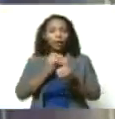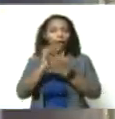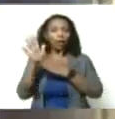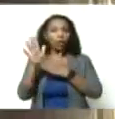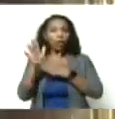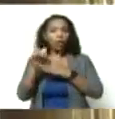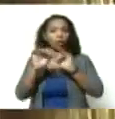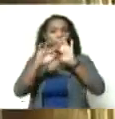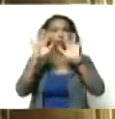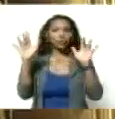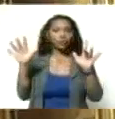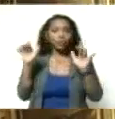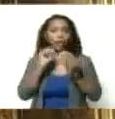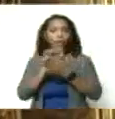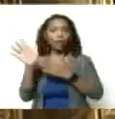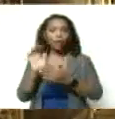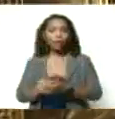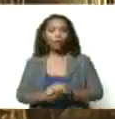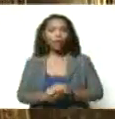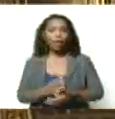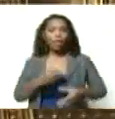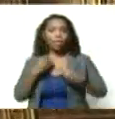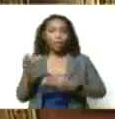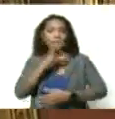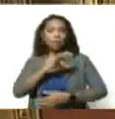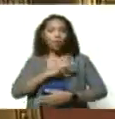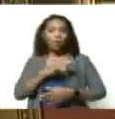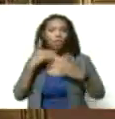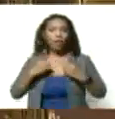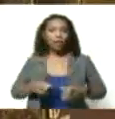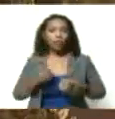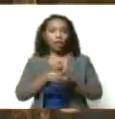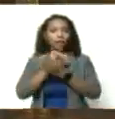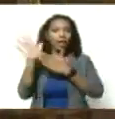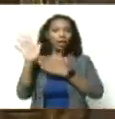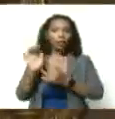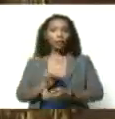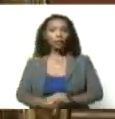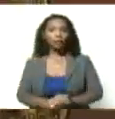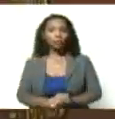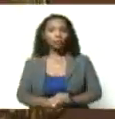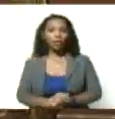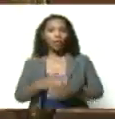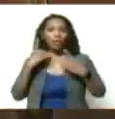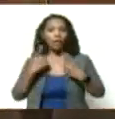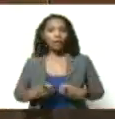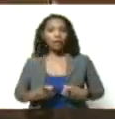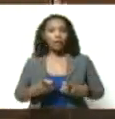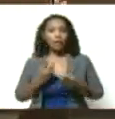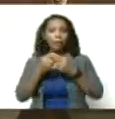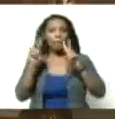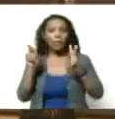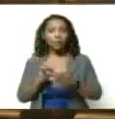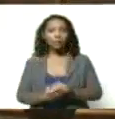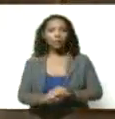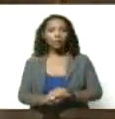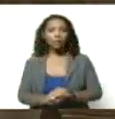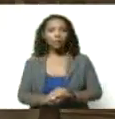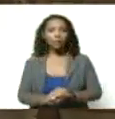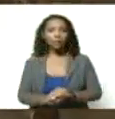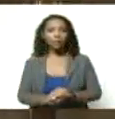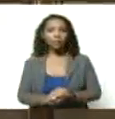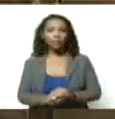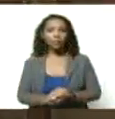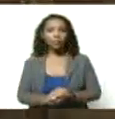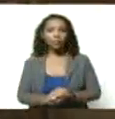Que descanse en paz. Dale, Señor, el descanso eterno. Que descanse en paz.